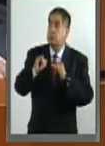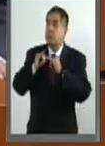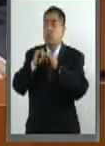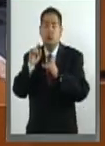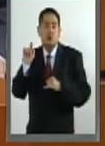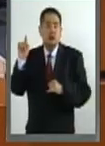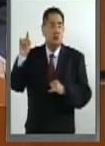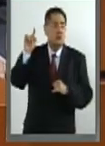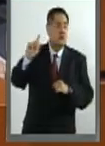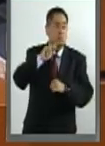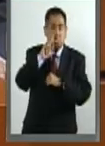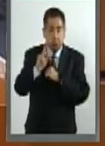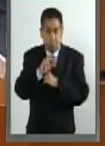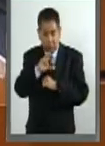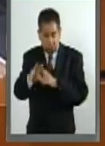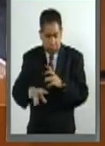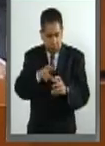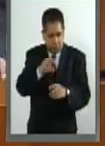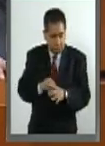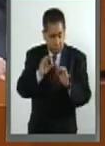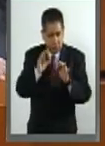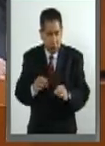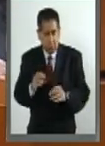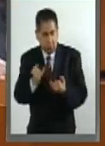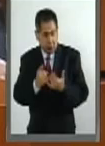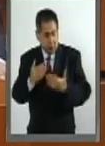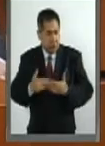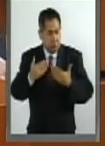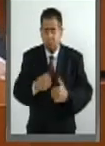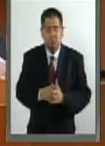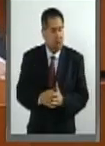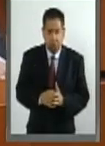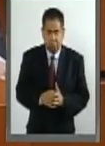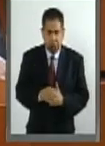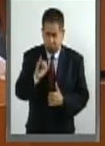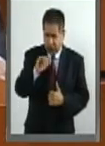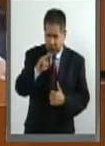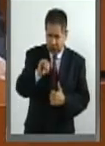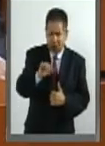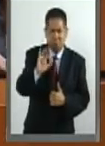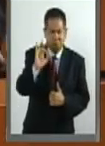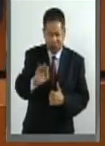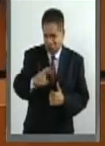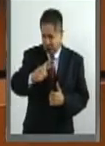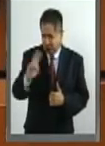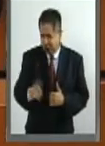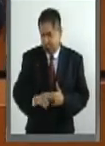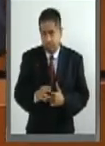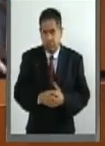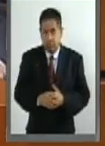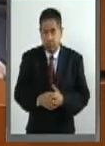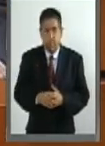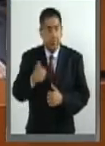estadísticas en los países tienen esa credibilidad. Y esta credibilidad no siempre la